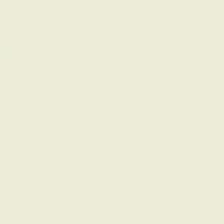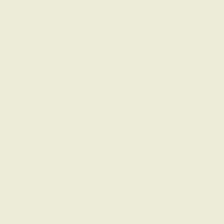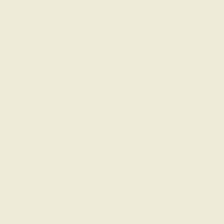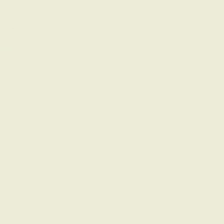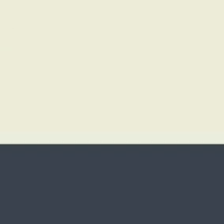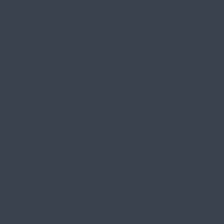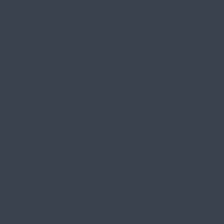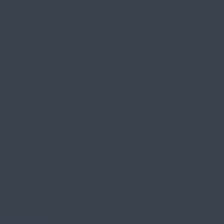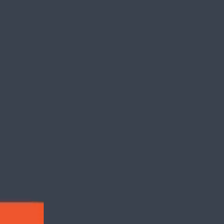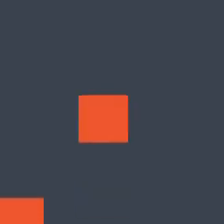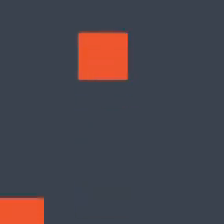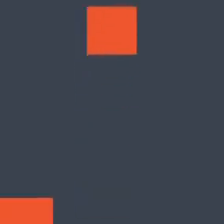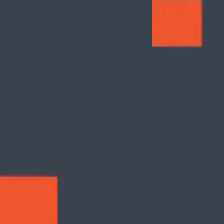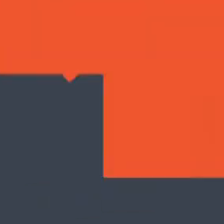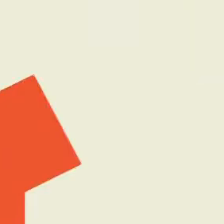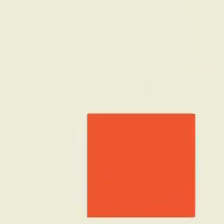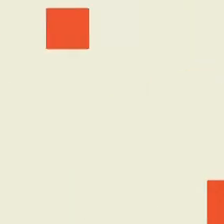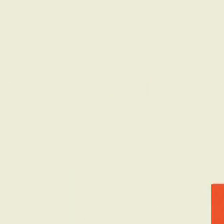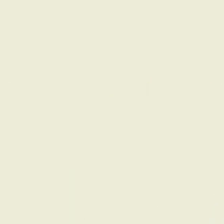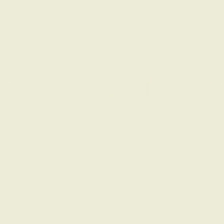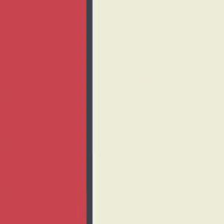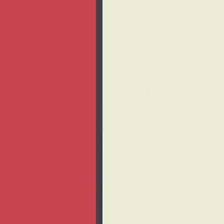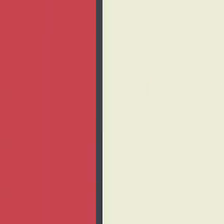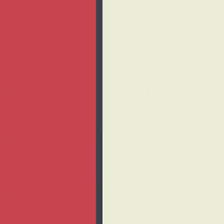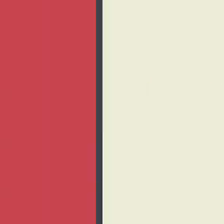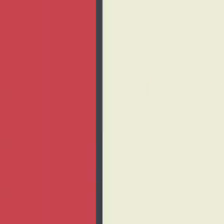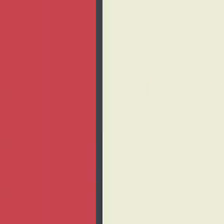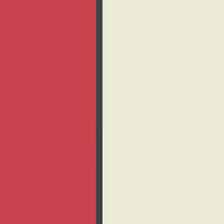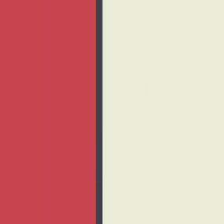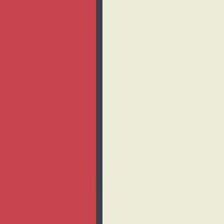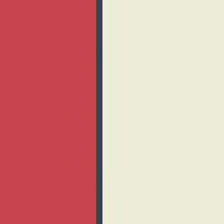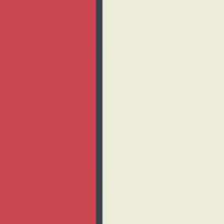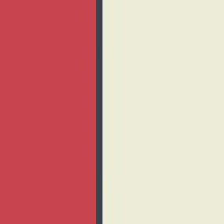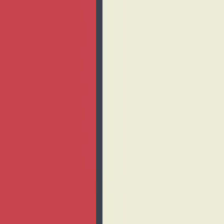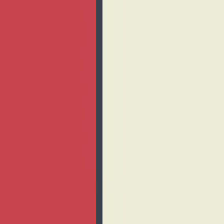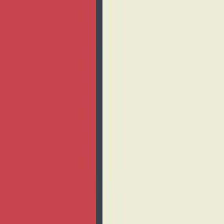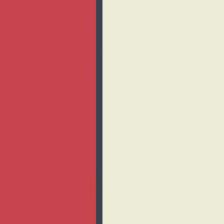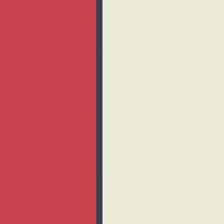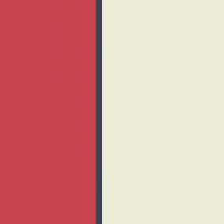Universidad Autónoma de Chile.